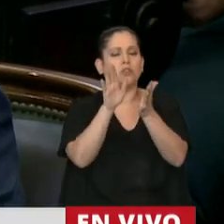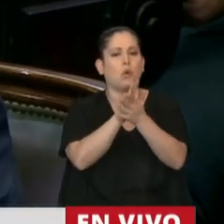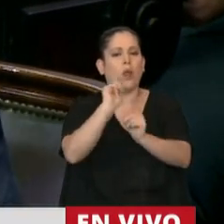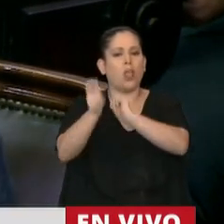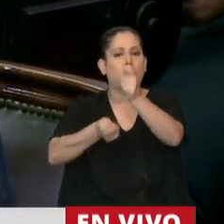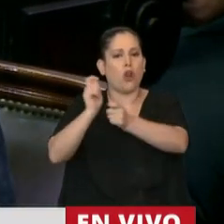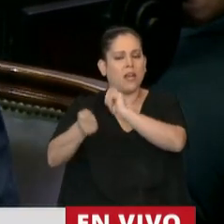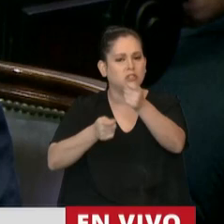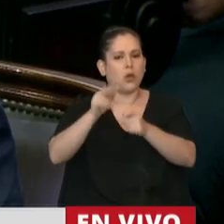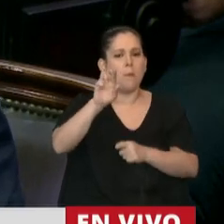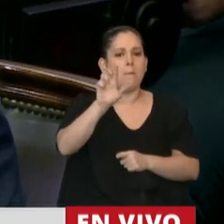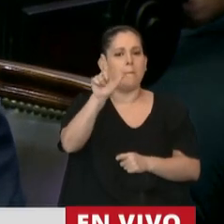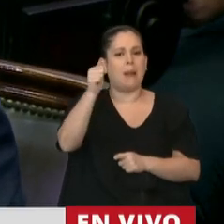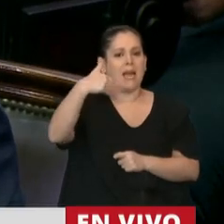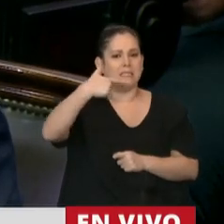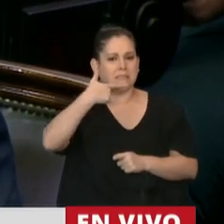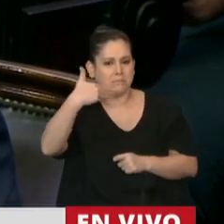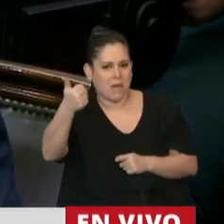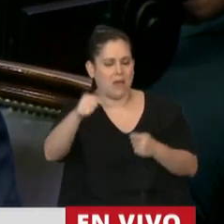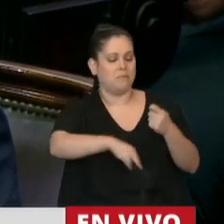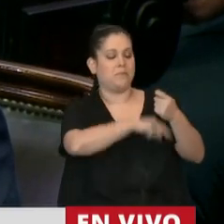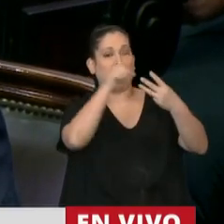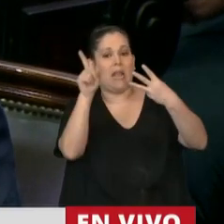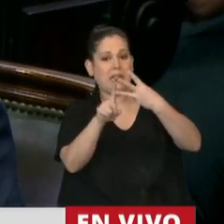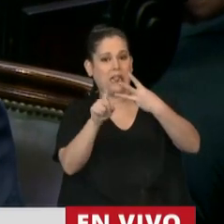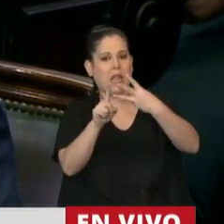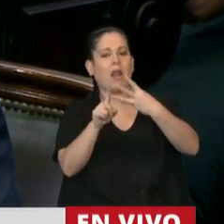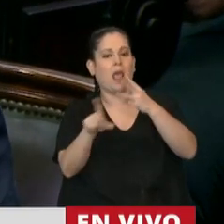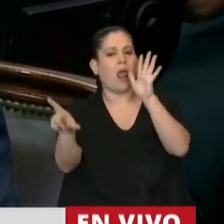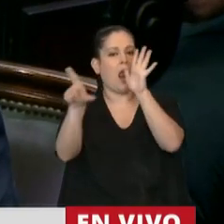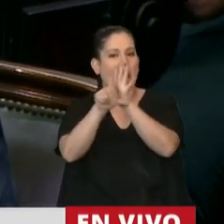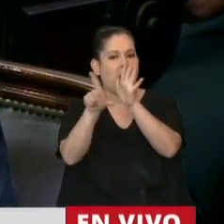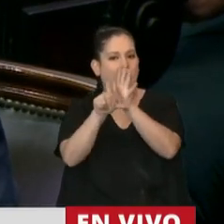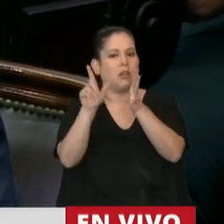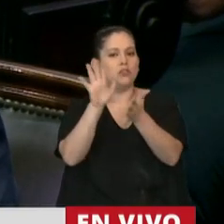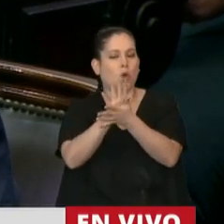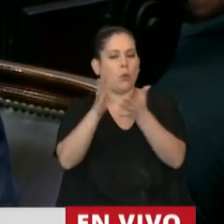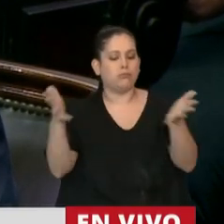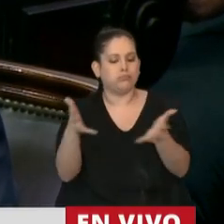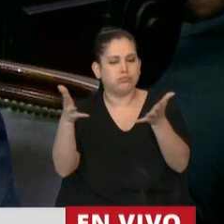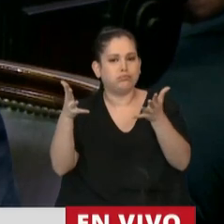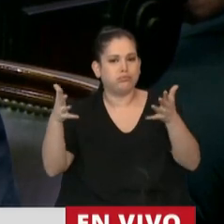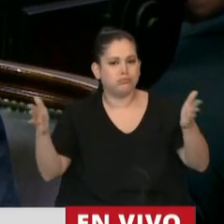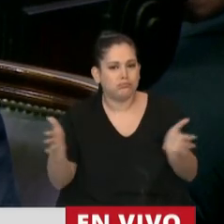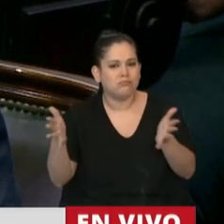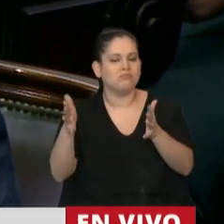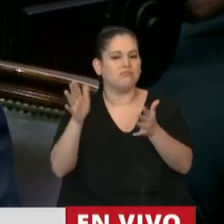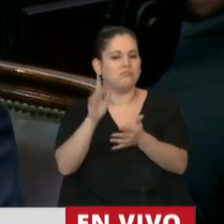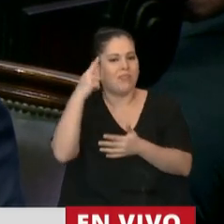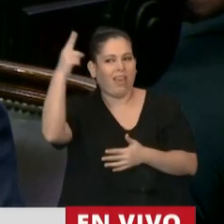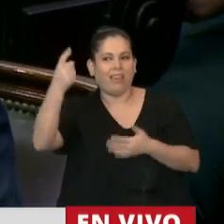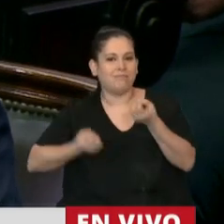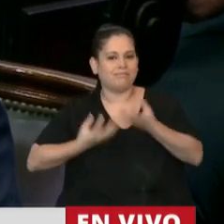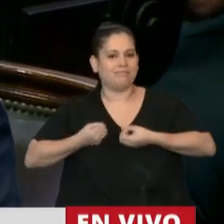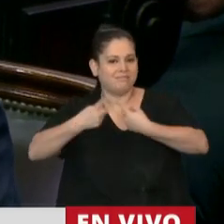plasma y en tercer lugar por la ley de la economía del conocimiento y del software. Nosotros